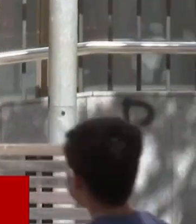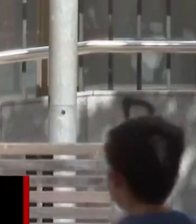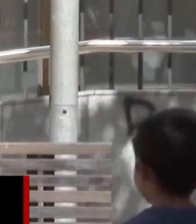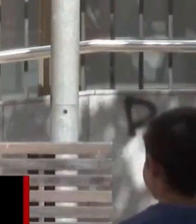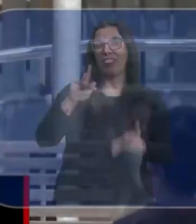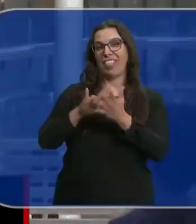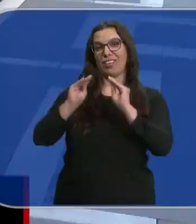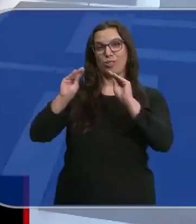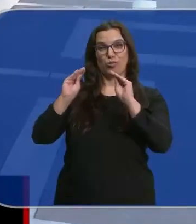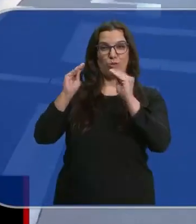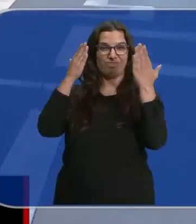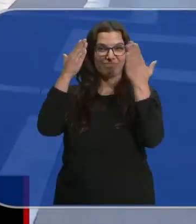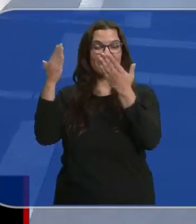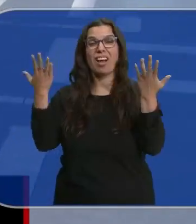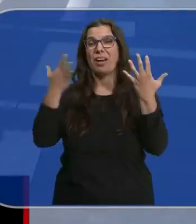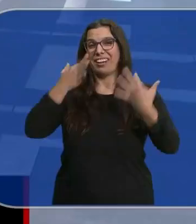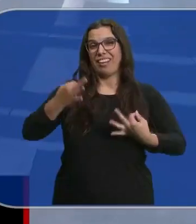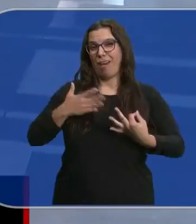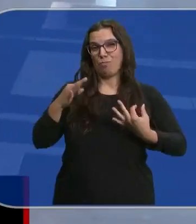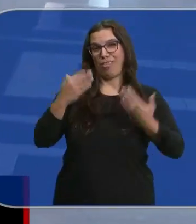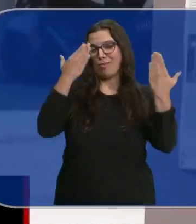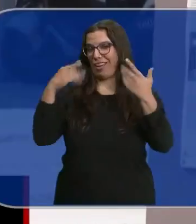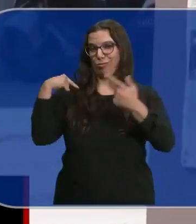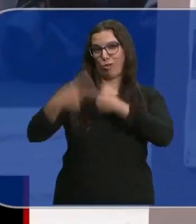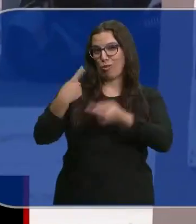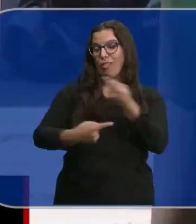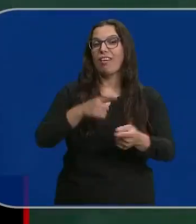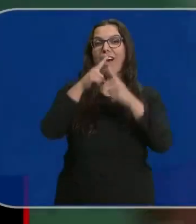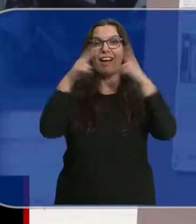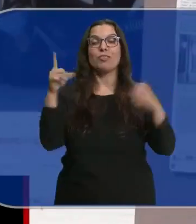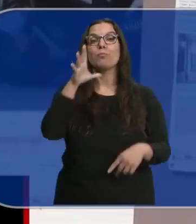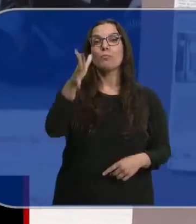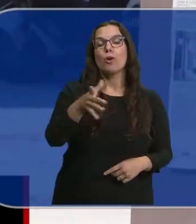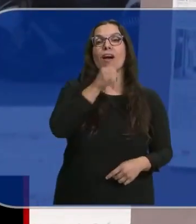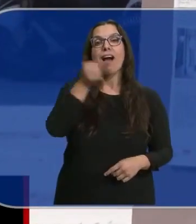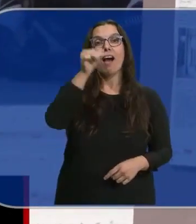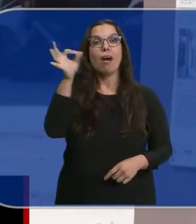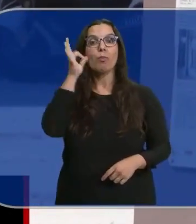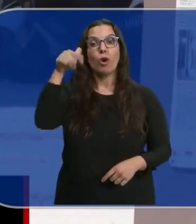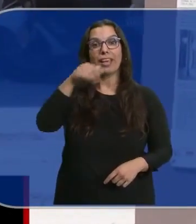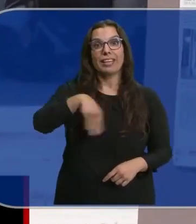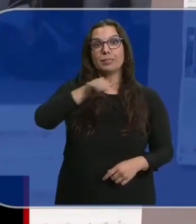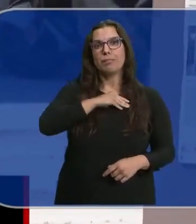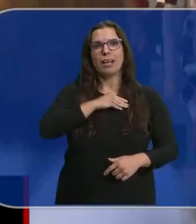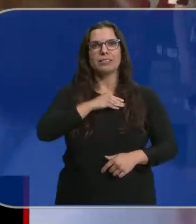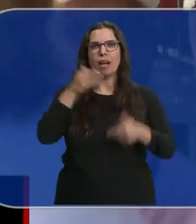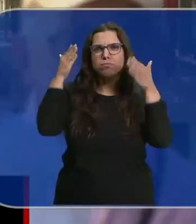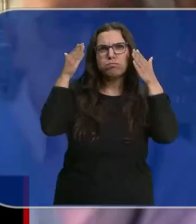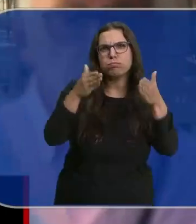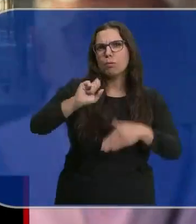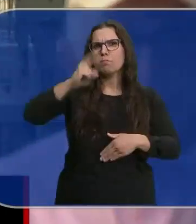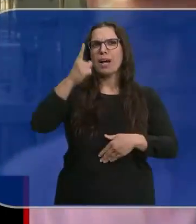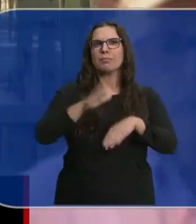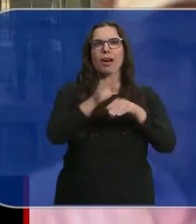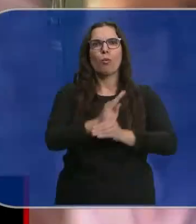Hoy es su día, aunque realmente podría serlo todo el año, porque los abuelos españoles son los más implicados de Europa en cuidar a